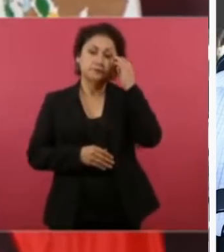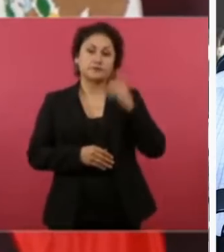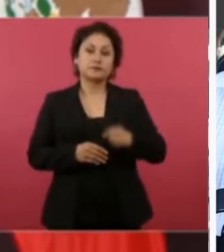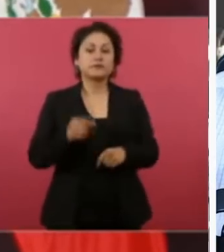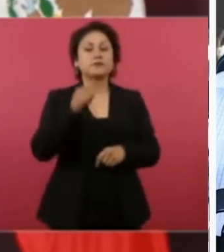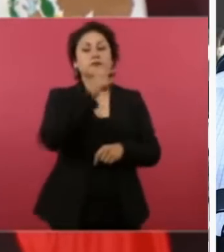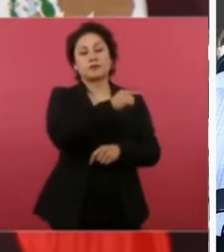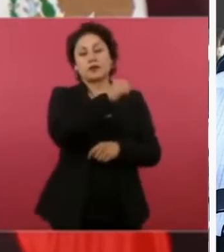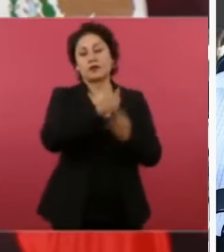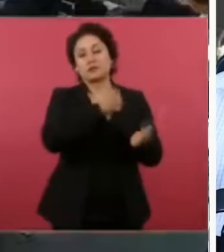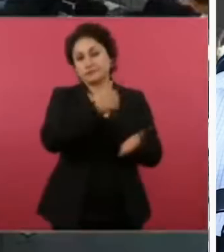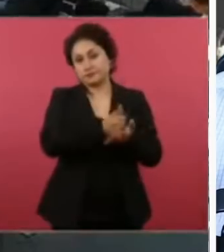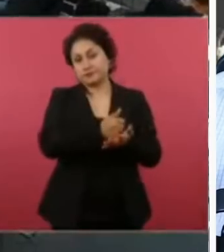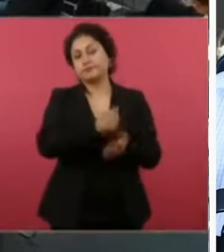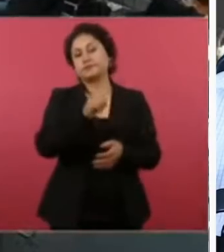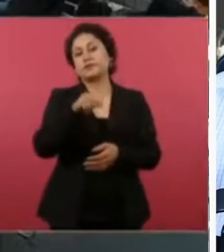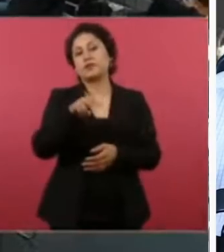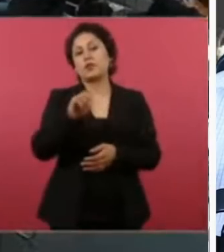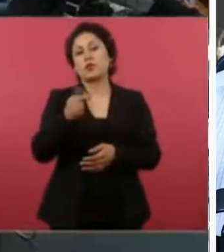Nogales nos encontramos.